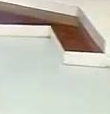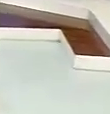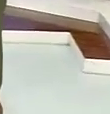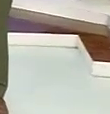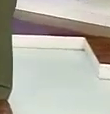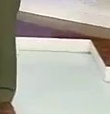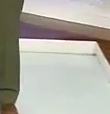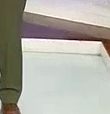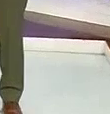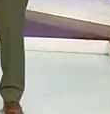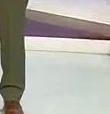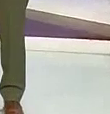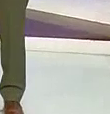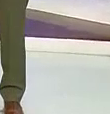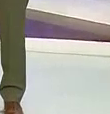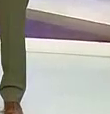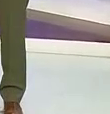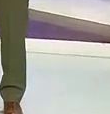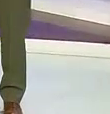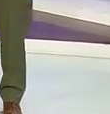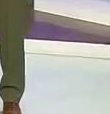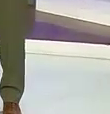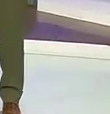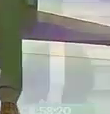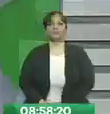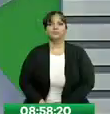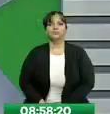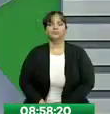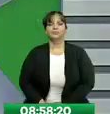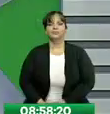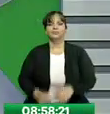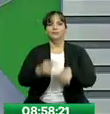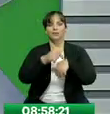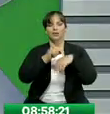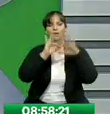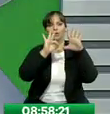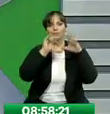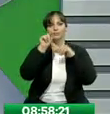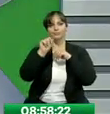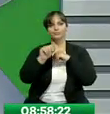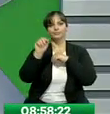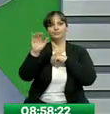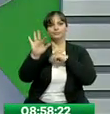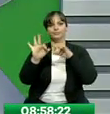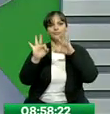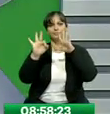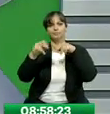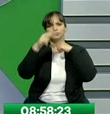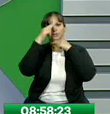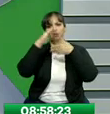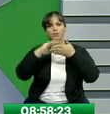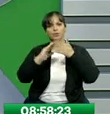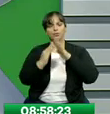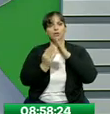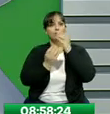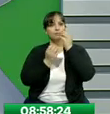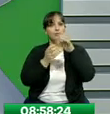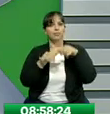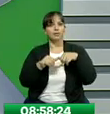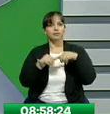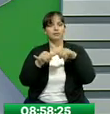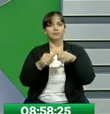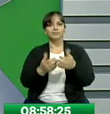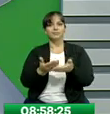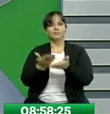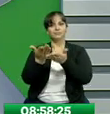8 de la mañana con 58 minutos seguimos informando aquí en la noticia en la comunidad esta vez desde exteriores vamos a saludar